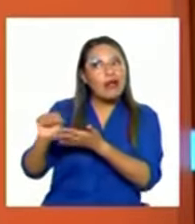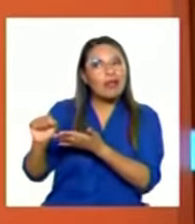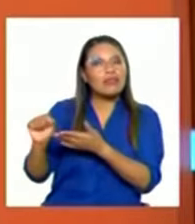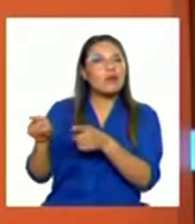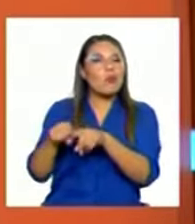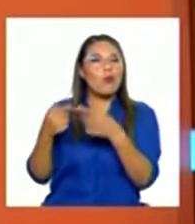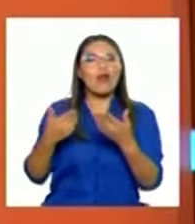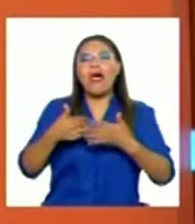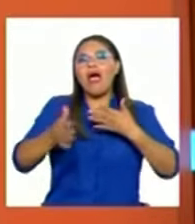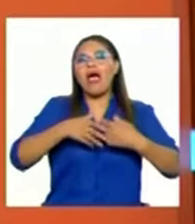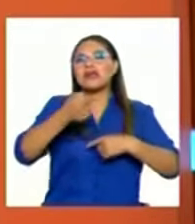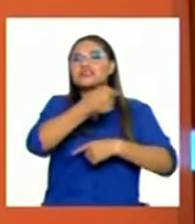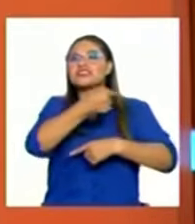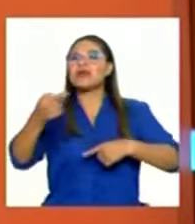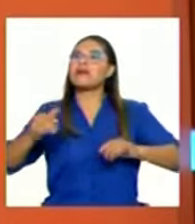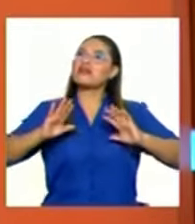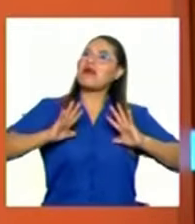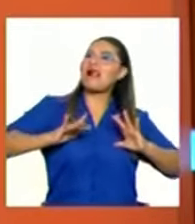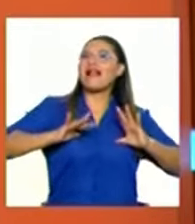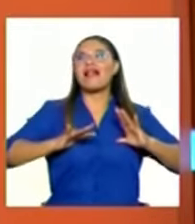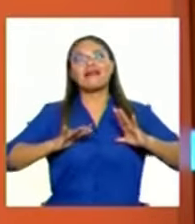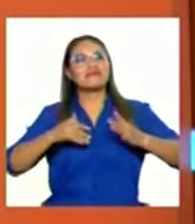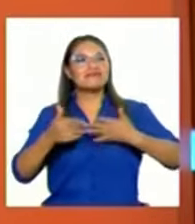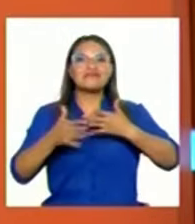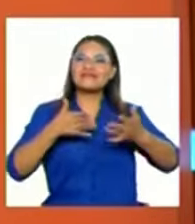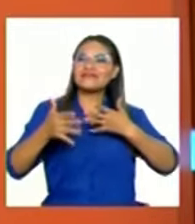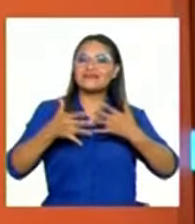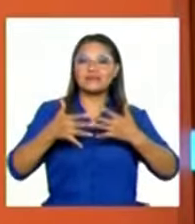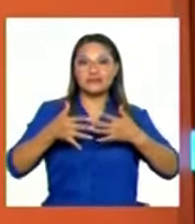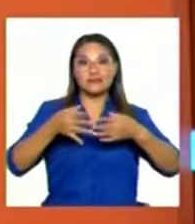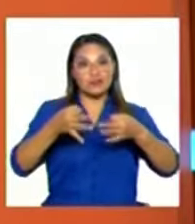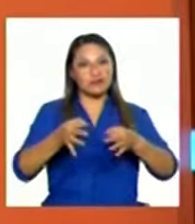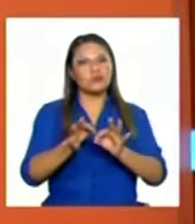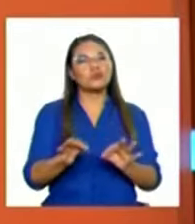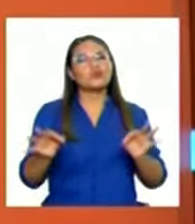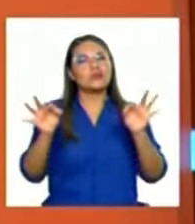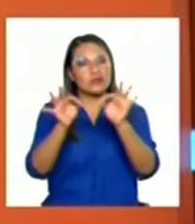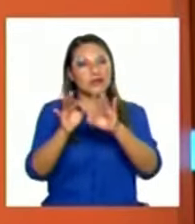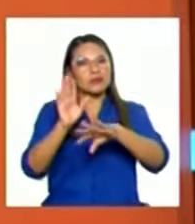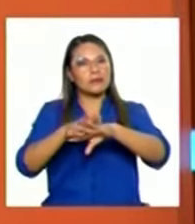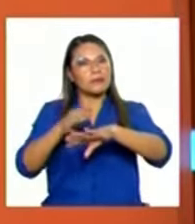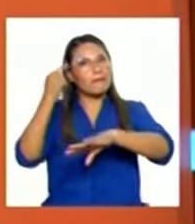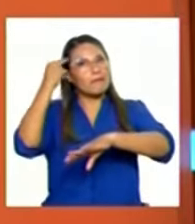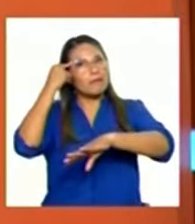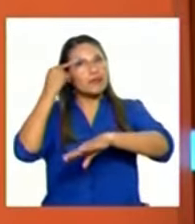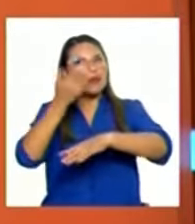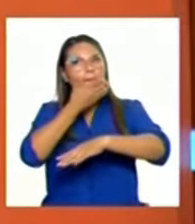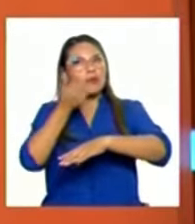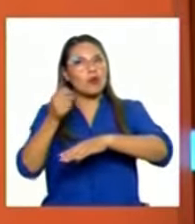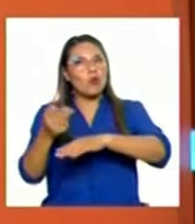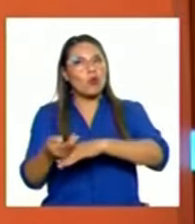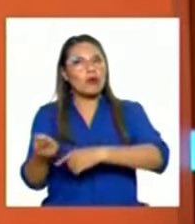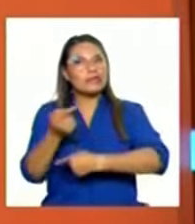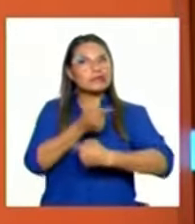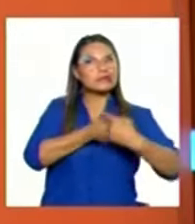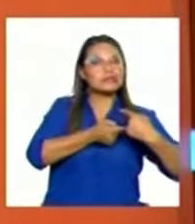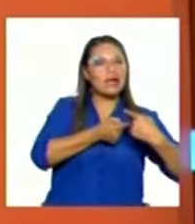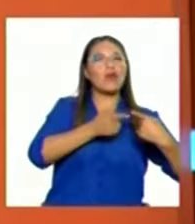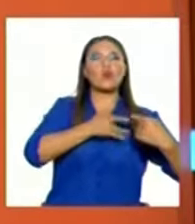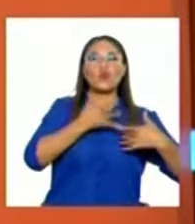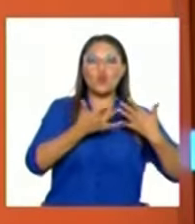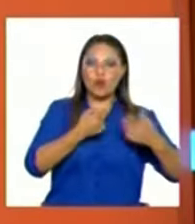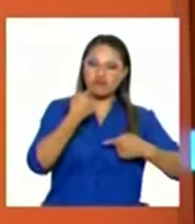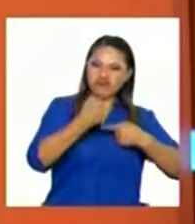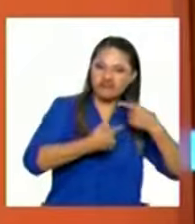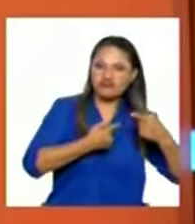convierte simplemente en un fin de semana largo. Pero creo que lo importante está en reconocer que la Semana Santa se repite, ¿no? Esa repetición